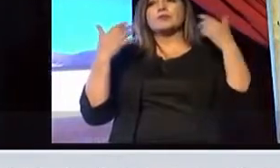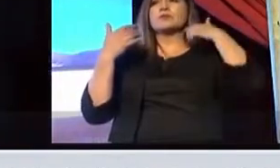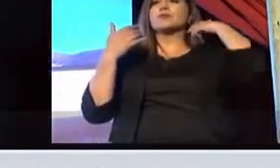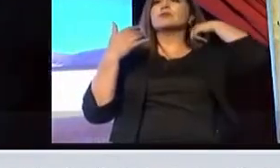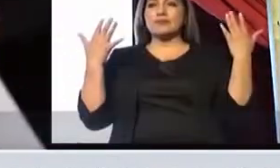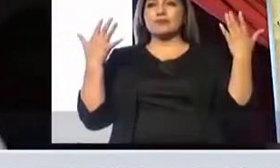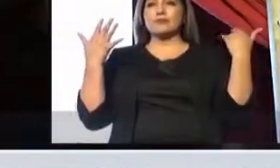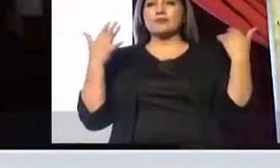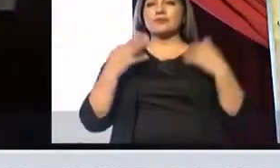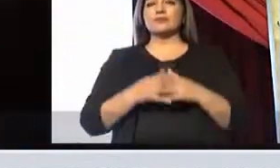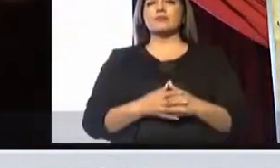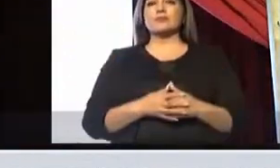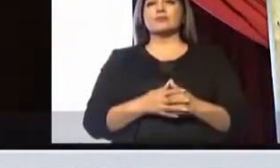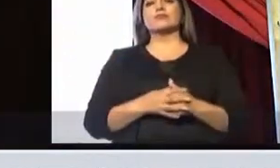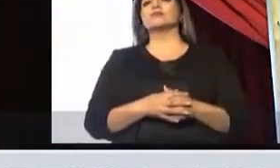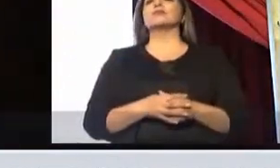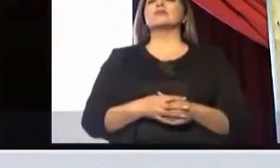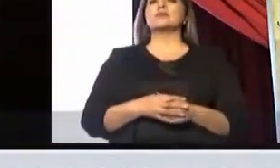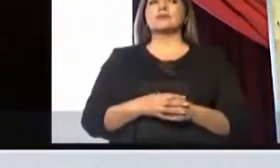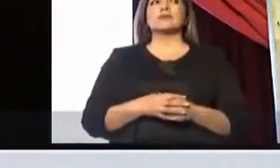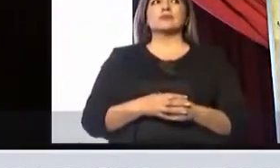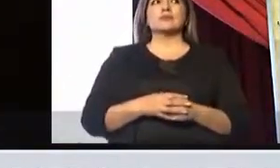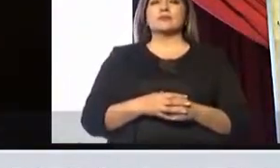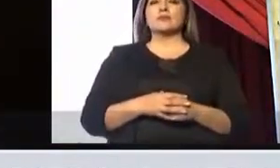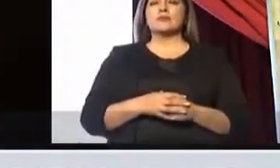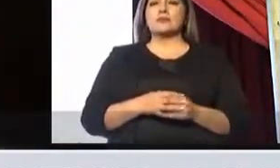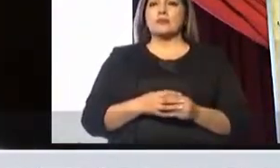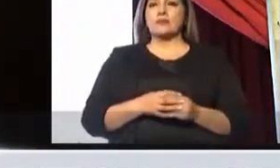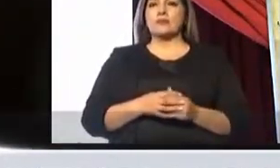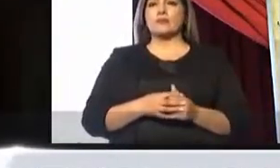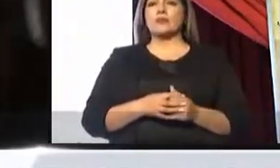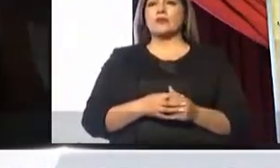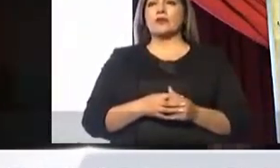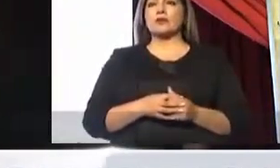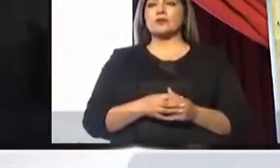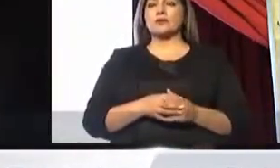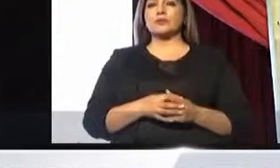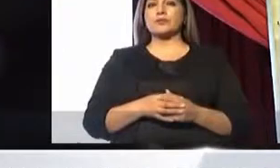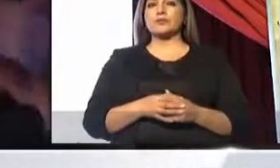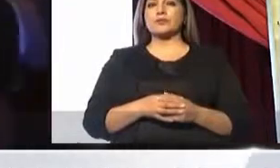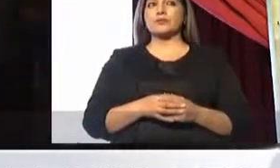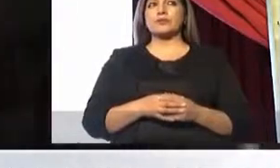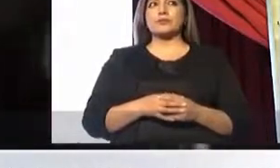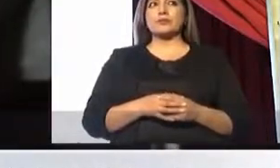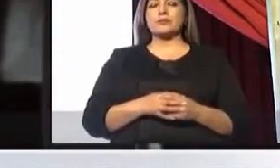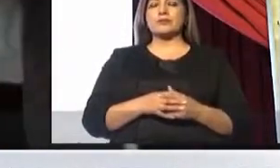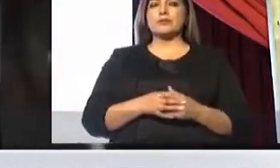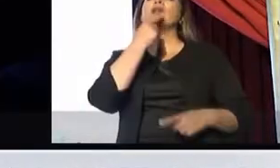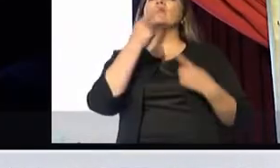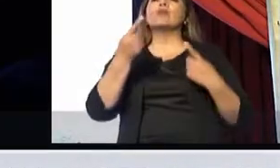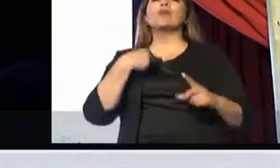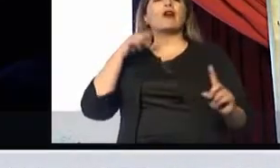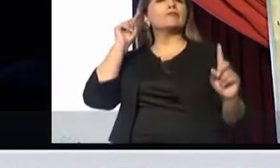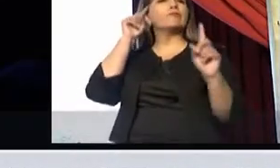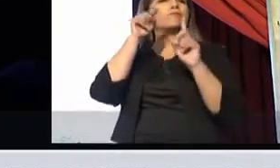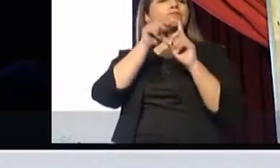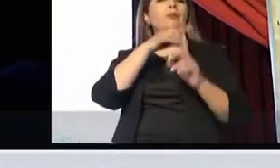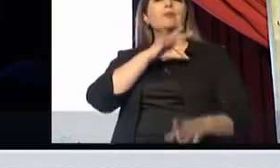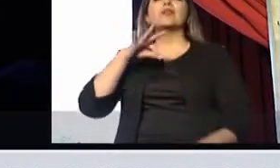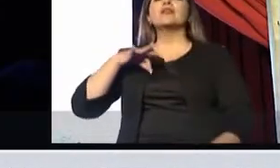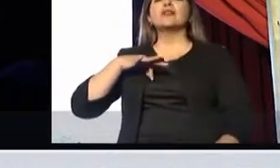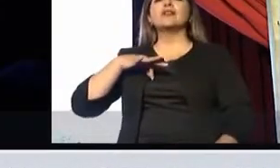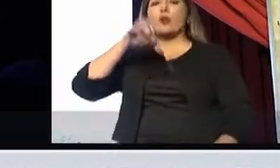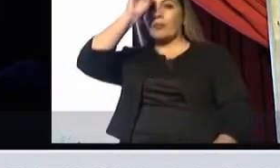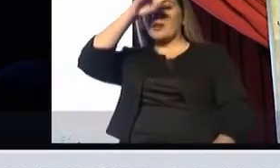mano de obra local, recurran a la utilización de servicios de abastecimiento regional en materia de transporte o insumos, como también que sus ejecutivos